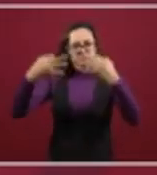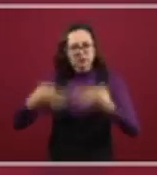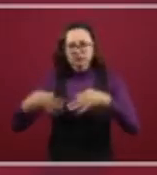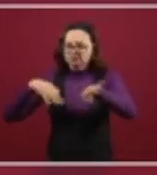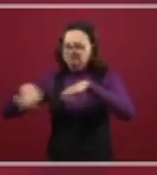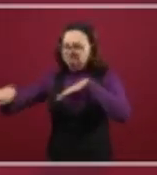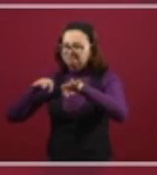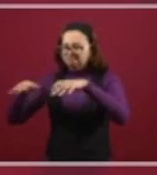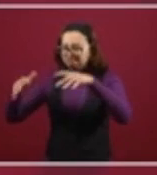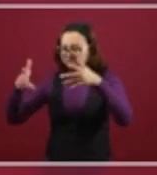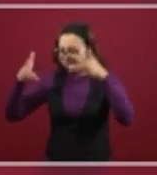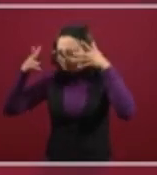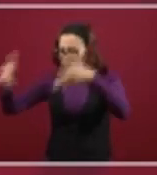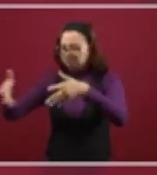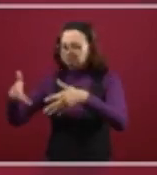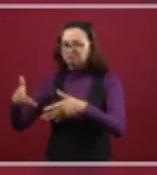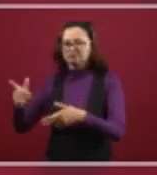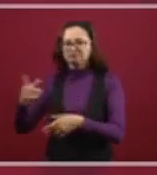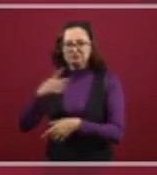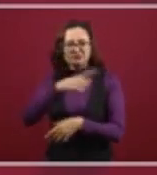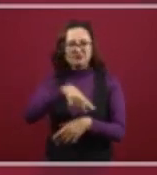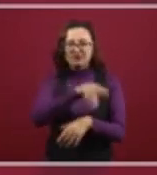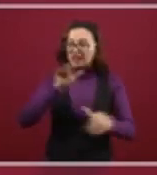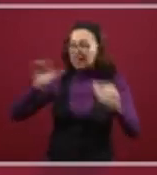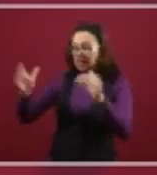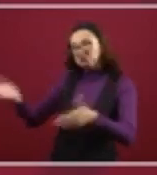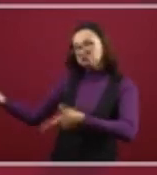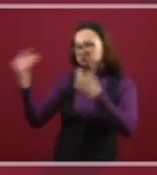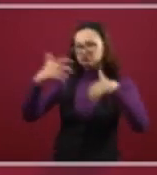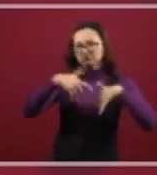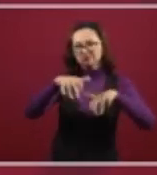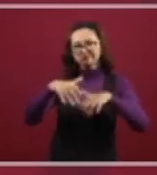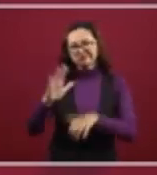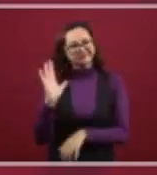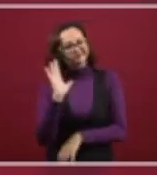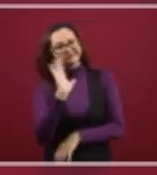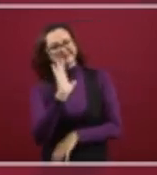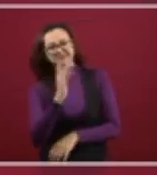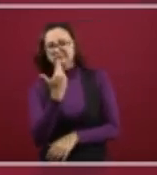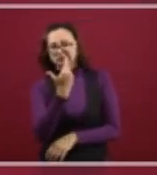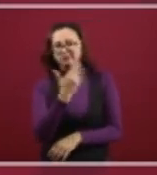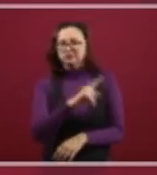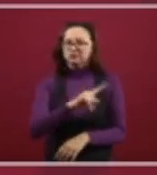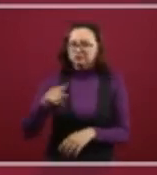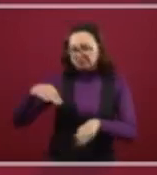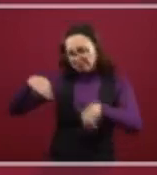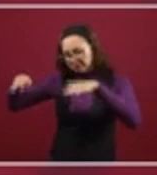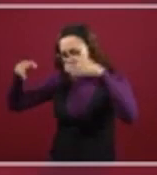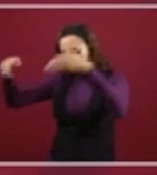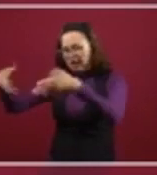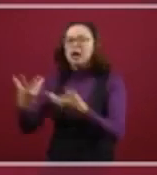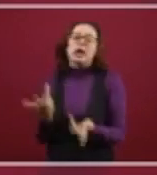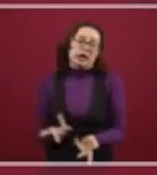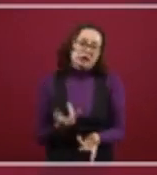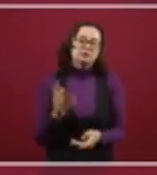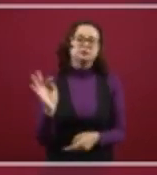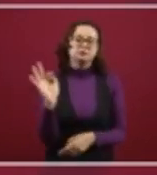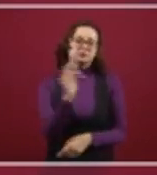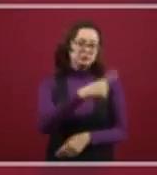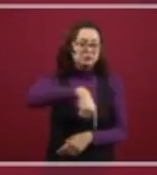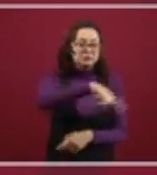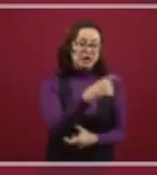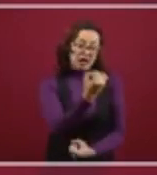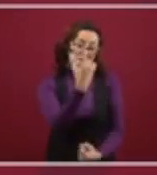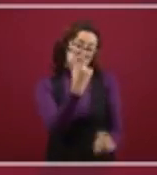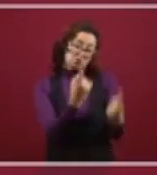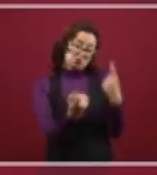sus actividades propias. Anticipamos que va a haber de alguna forma algunas inconformidades, posiblemente se